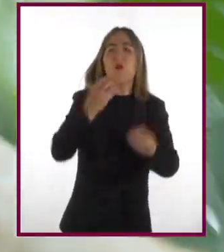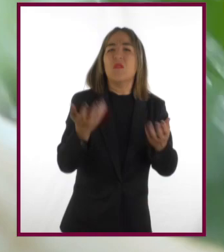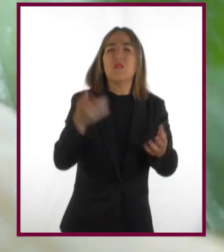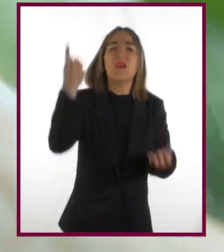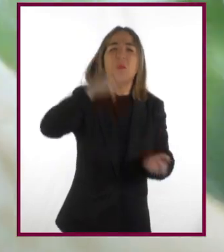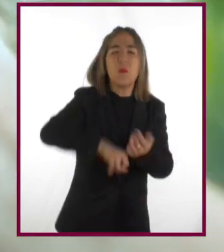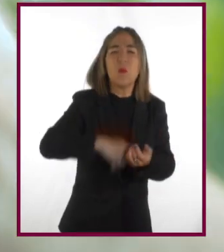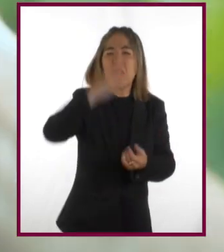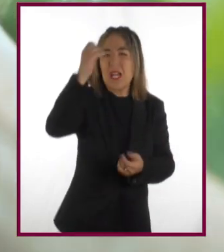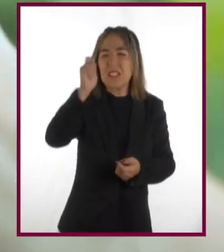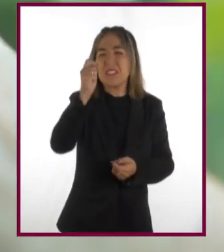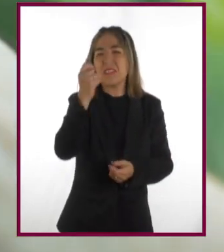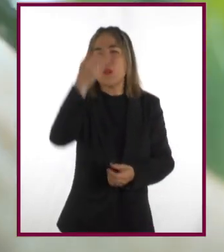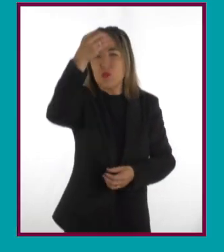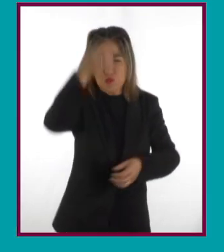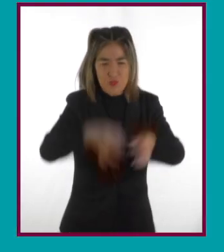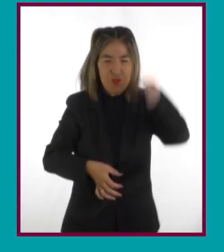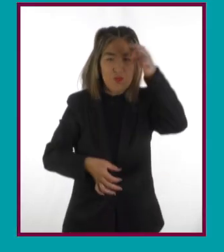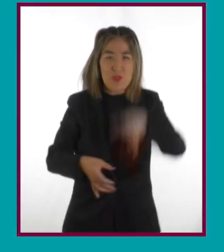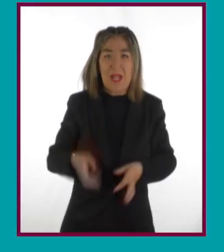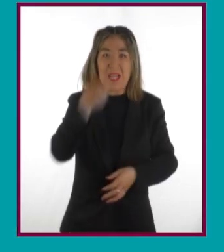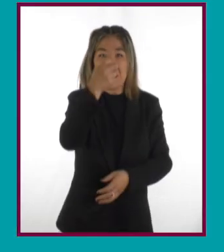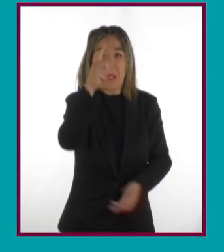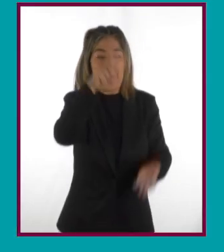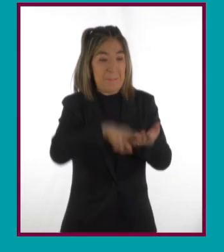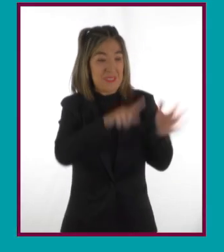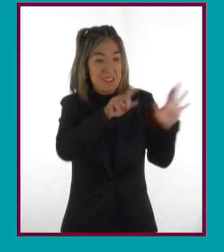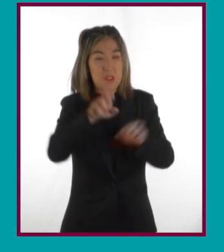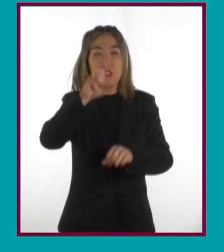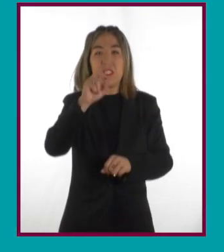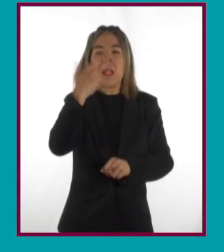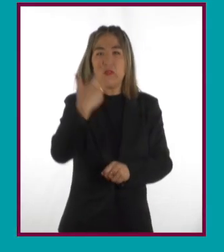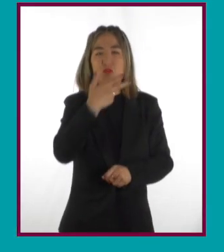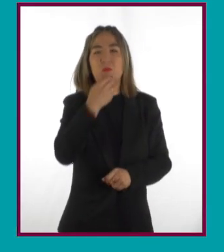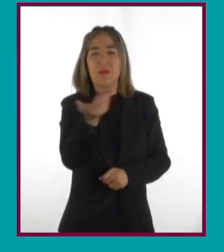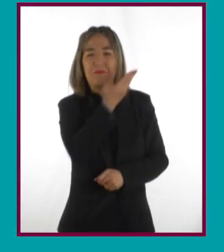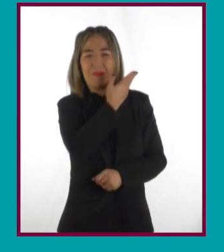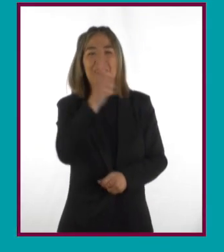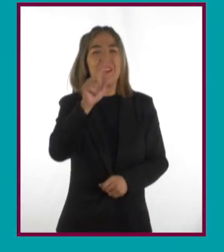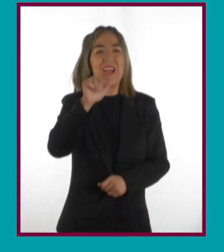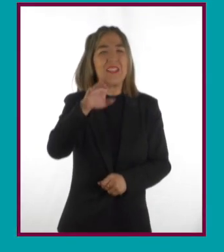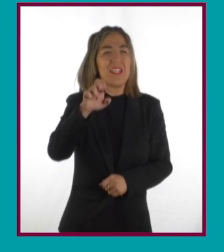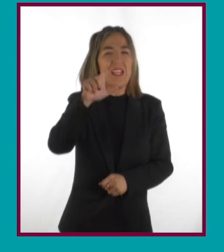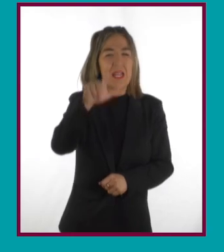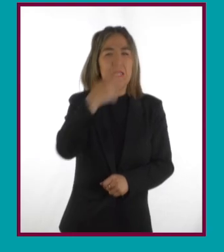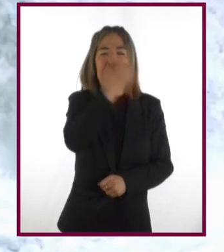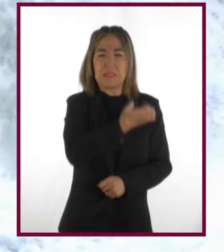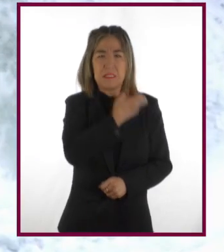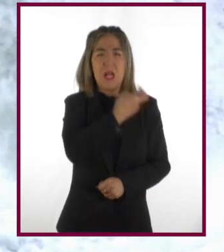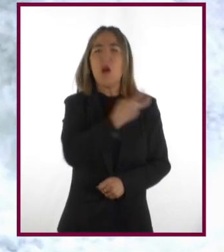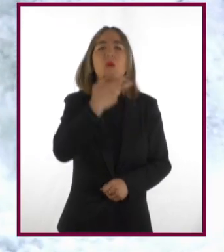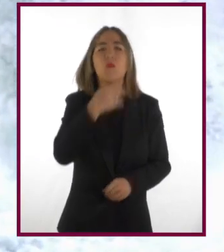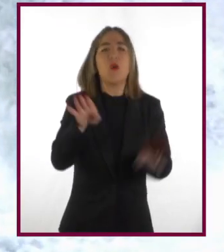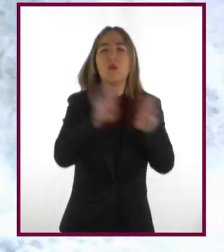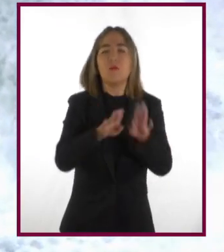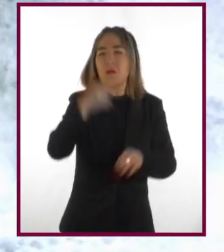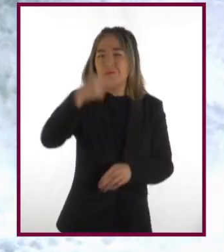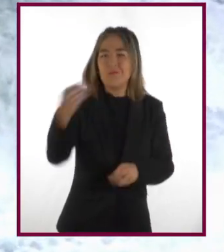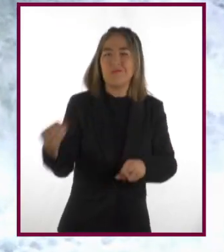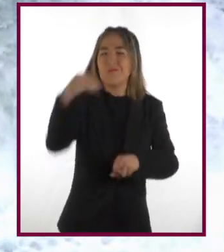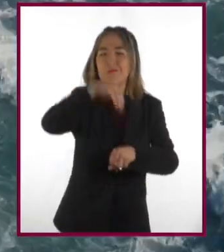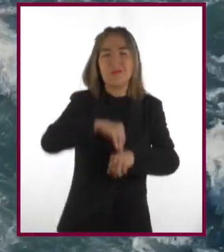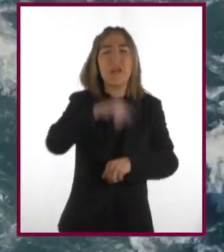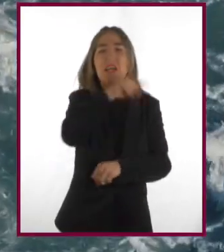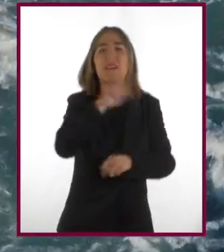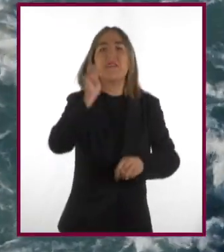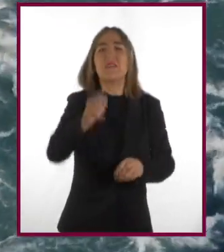un fluido ideal como el agua, cuando en 1738 Daniel Bernoulli dio a conocer el principio que lleva su